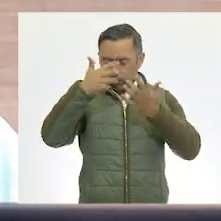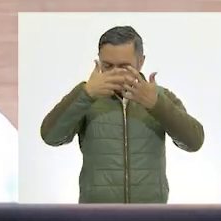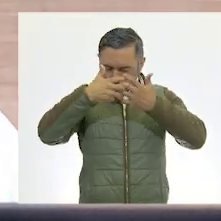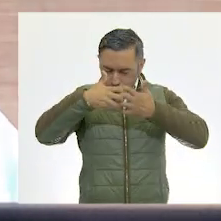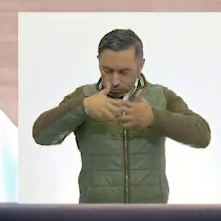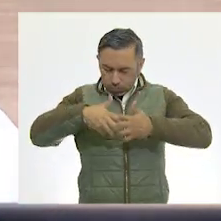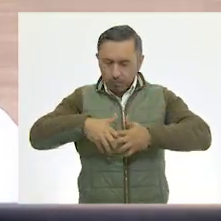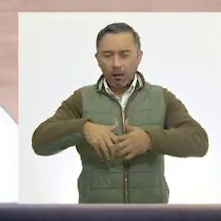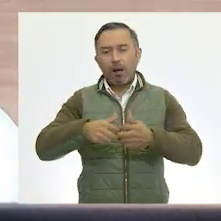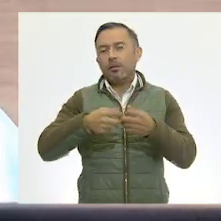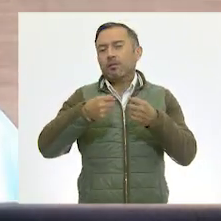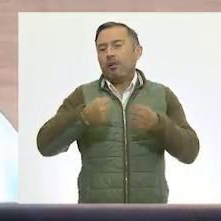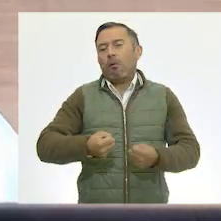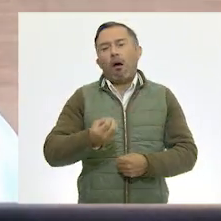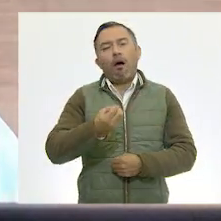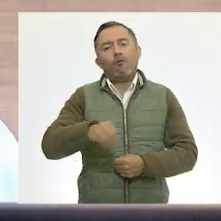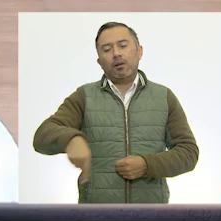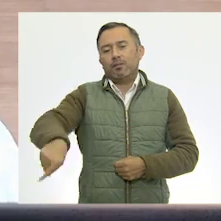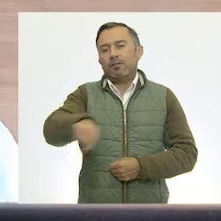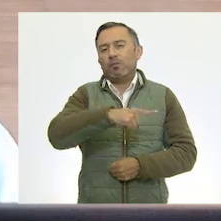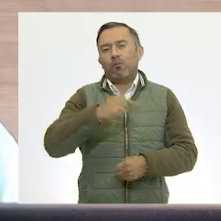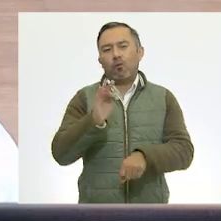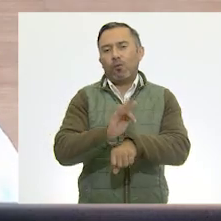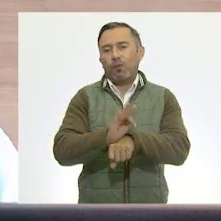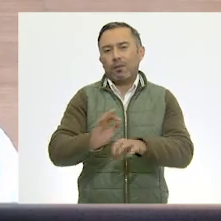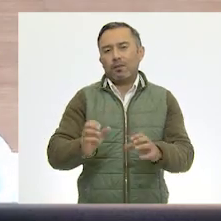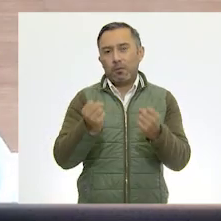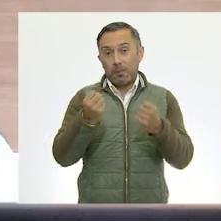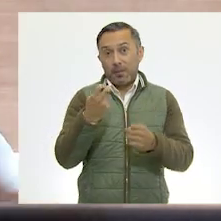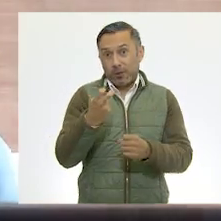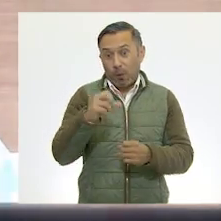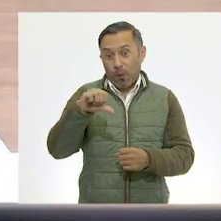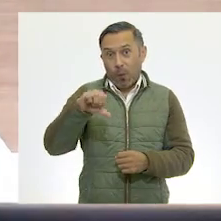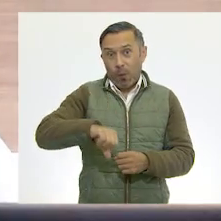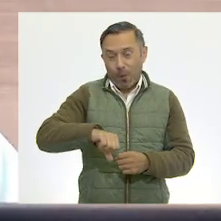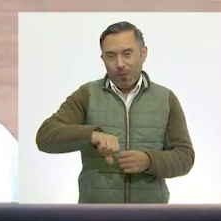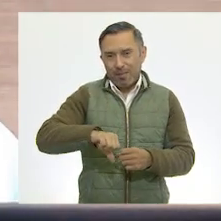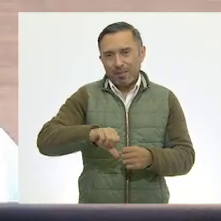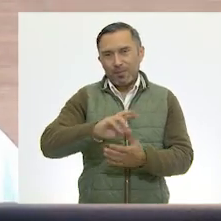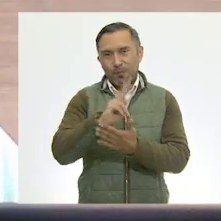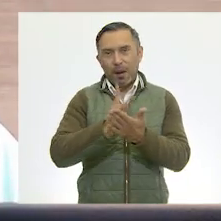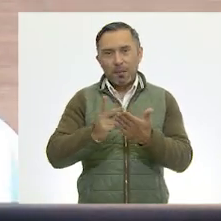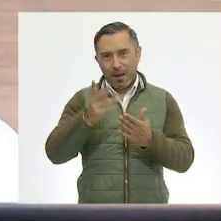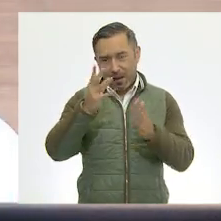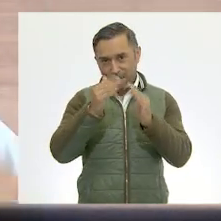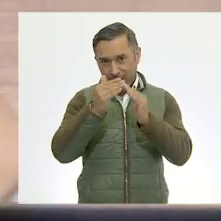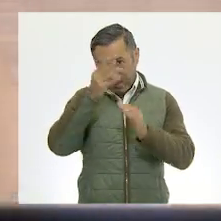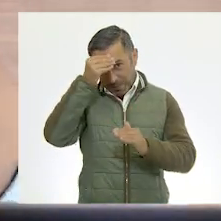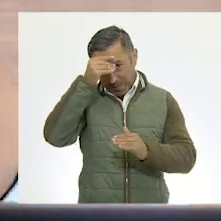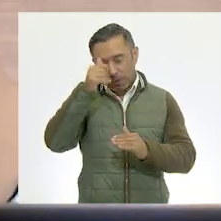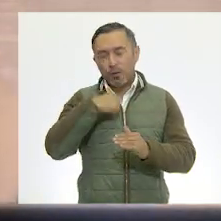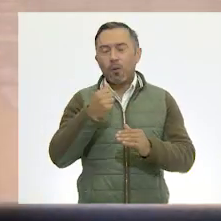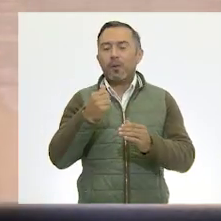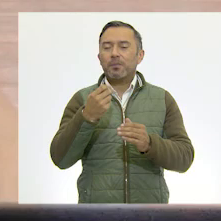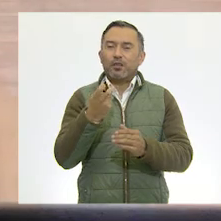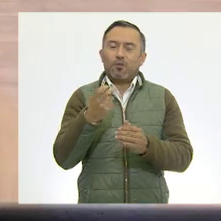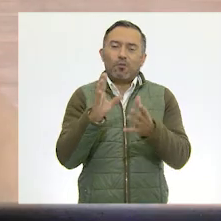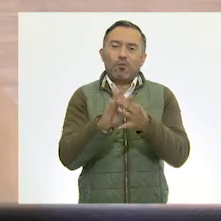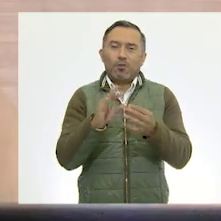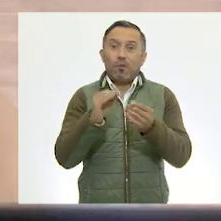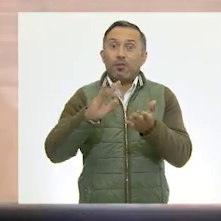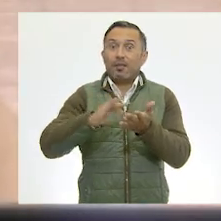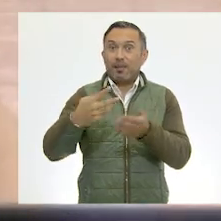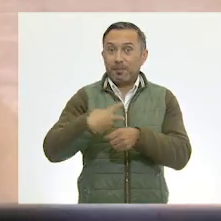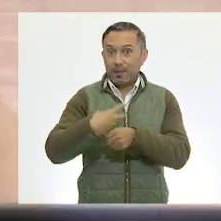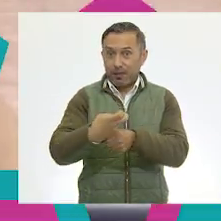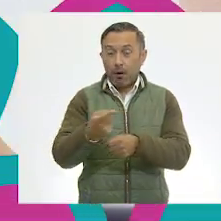población. Para mí, esta sería mi intervención en este día de Aprende en Casa. Agradezco el espacio y muchas gracias, chicos.